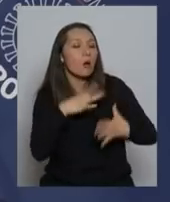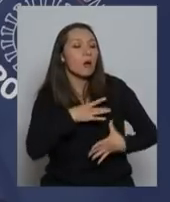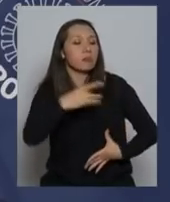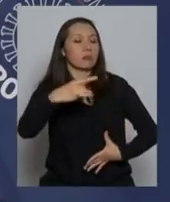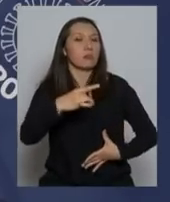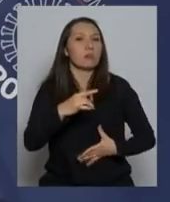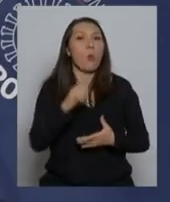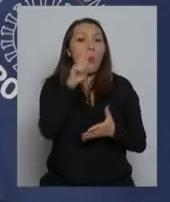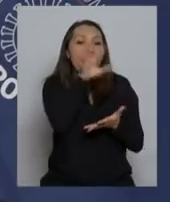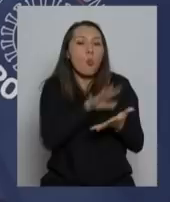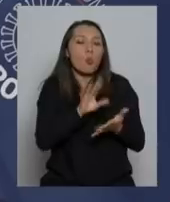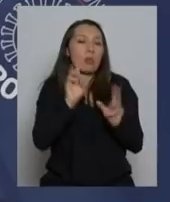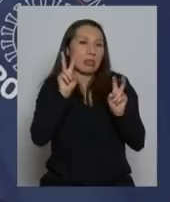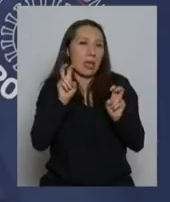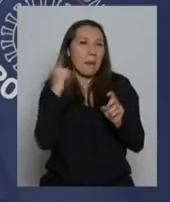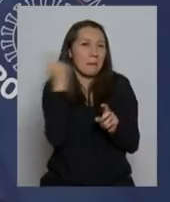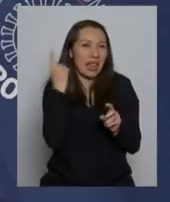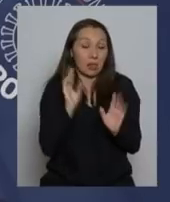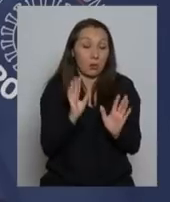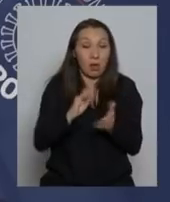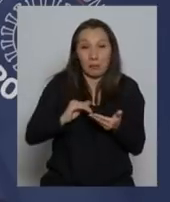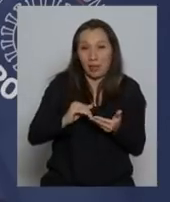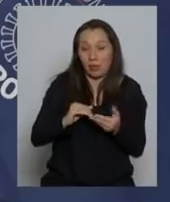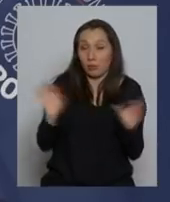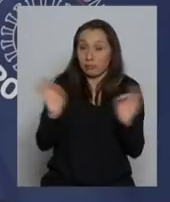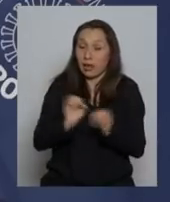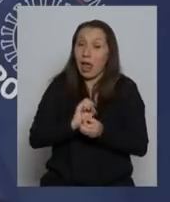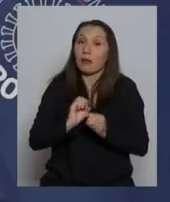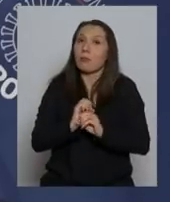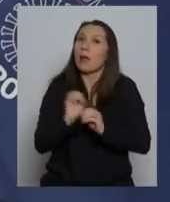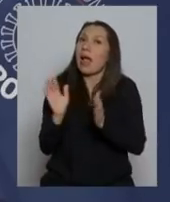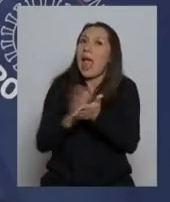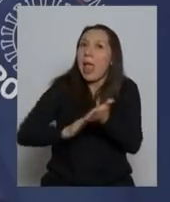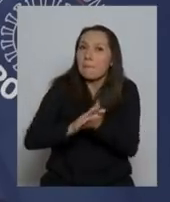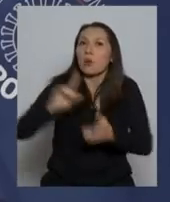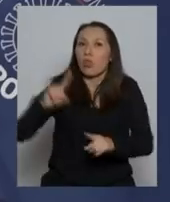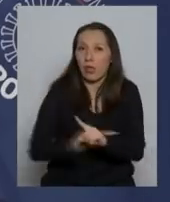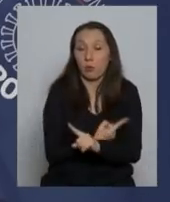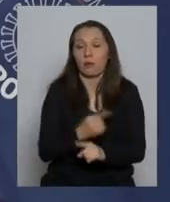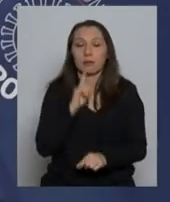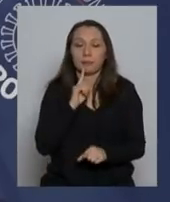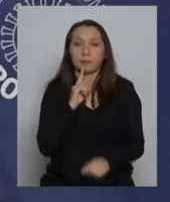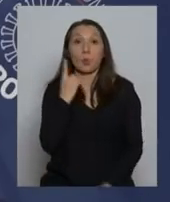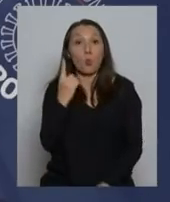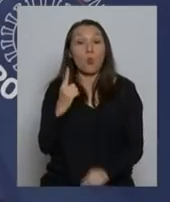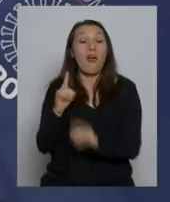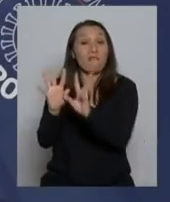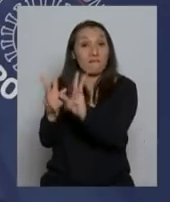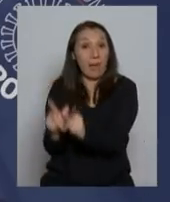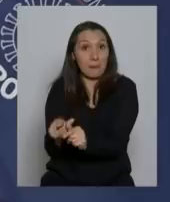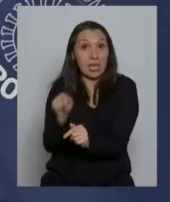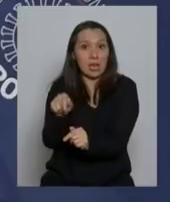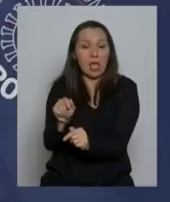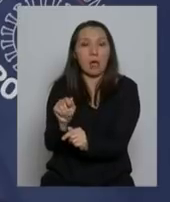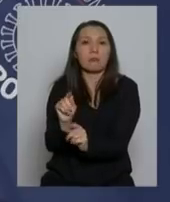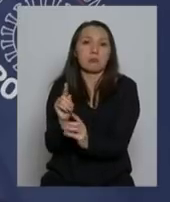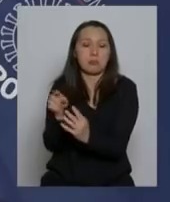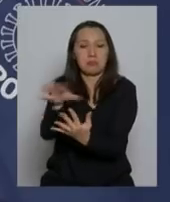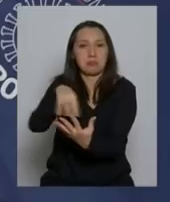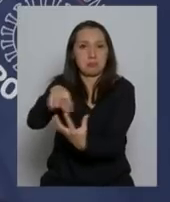una dimensión particular. Y perdón que lo ejemplifique de nuevo. Tenemos una familia en la que